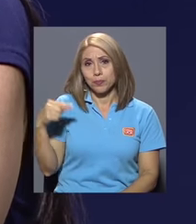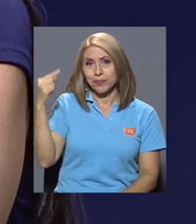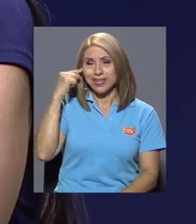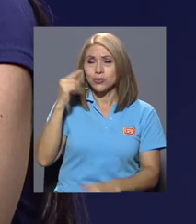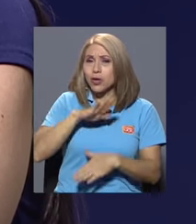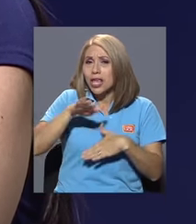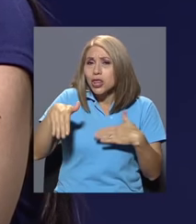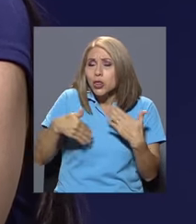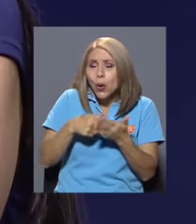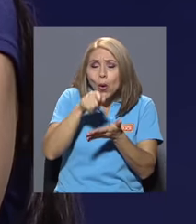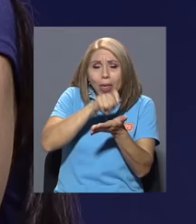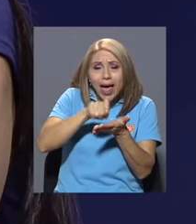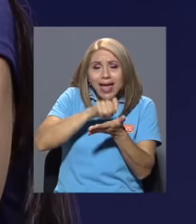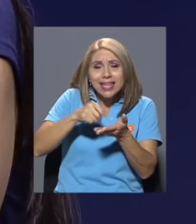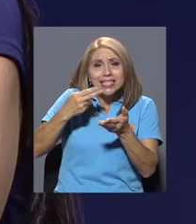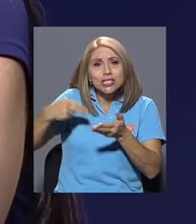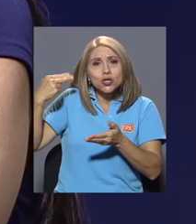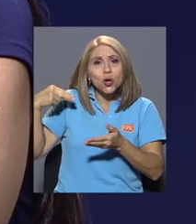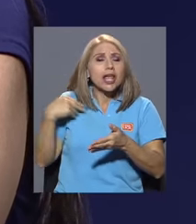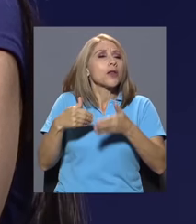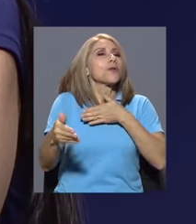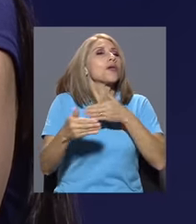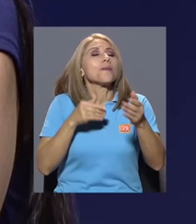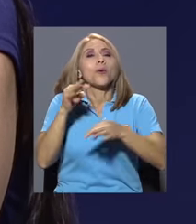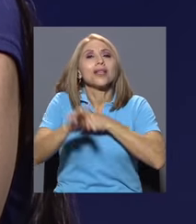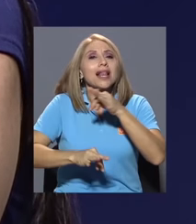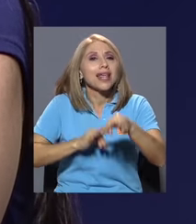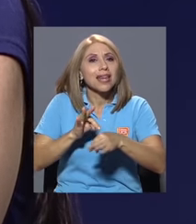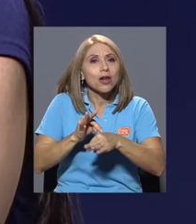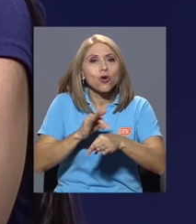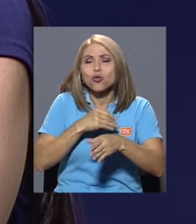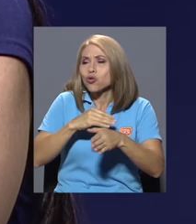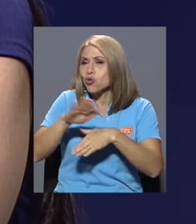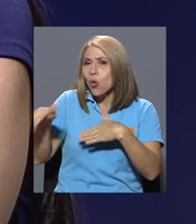toda historia, no importa el género, plantea un reto creativo.